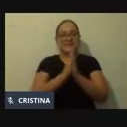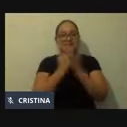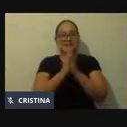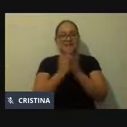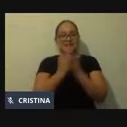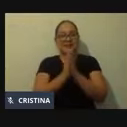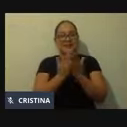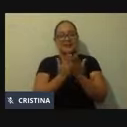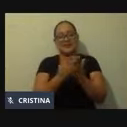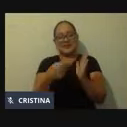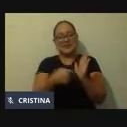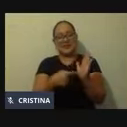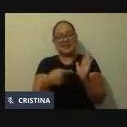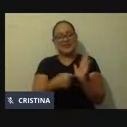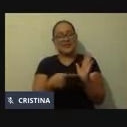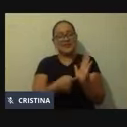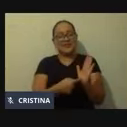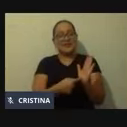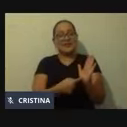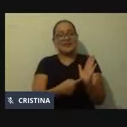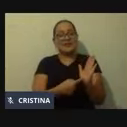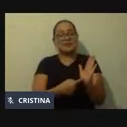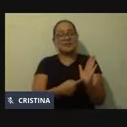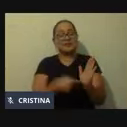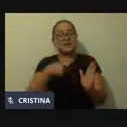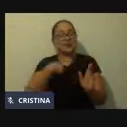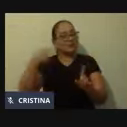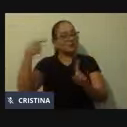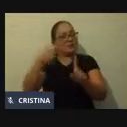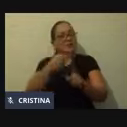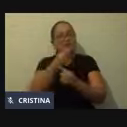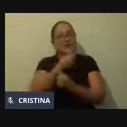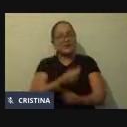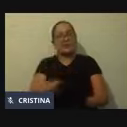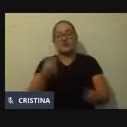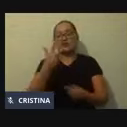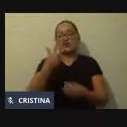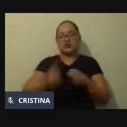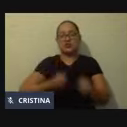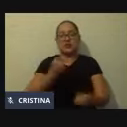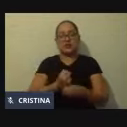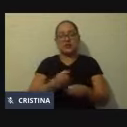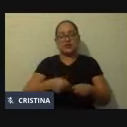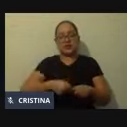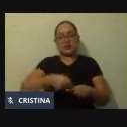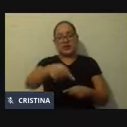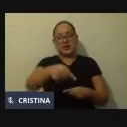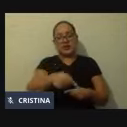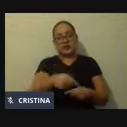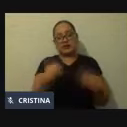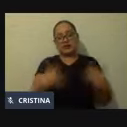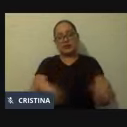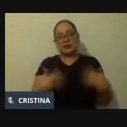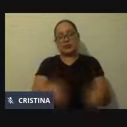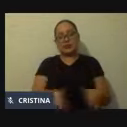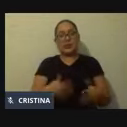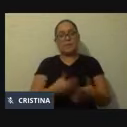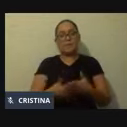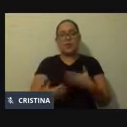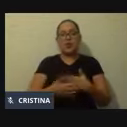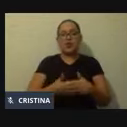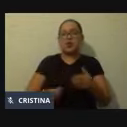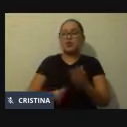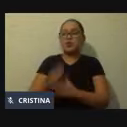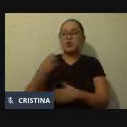escribí siempre pensando para los niños a partir de 8 años, que era algo muy vanguardista porque las lecturas